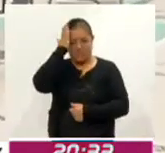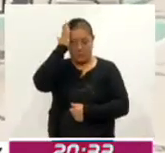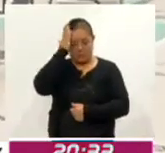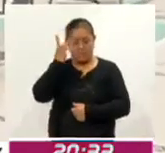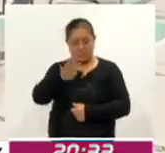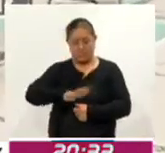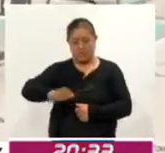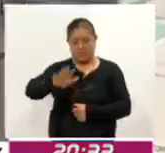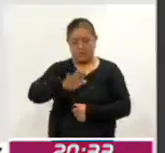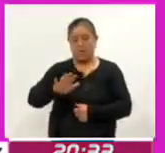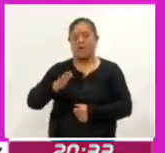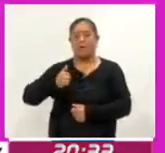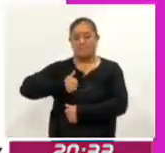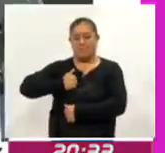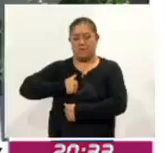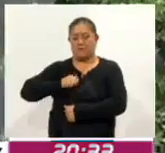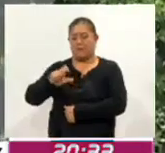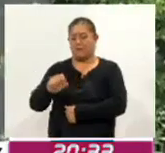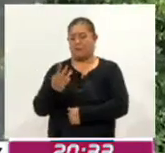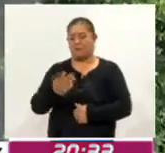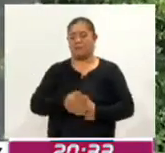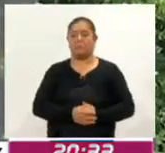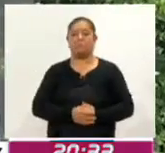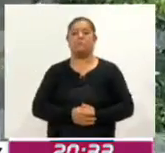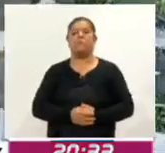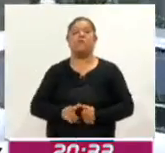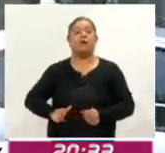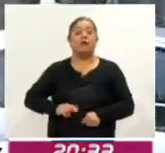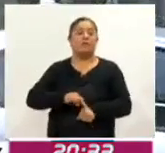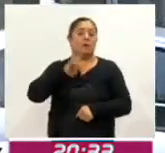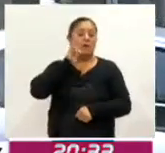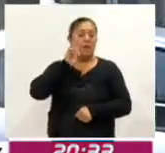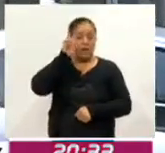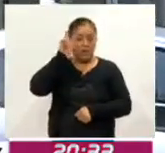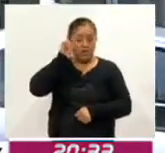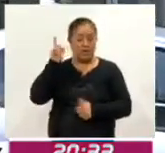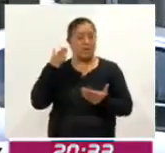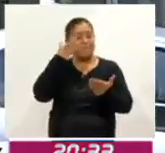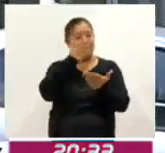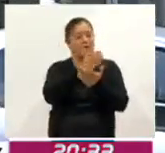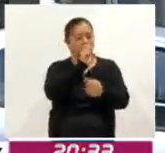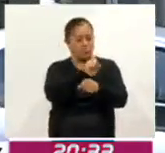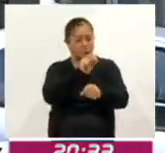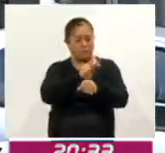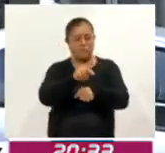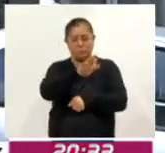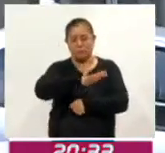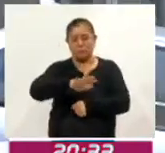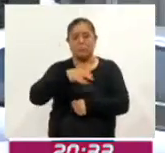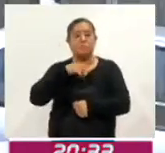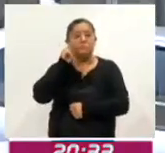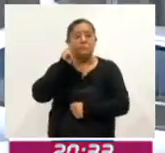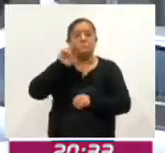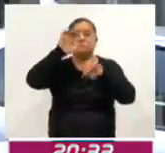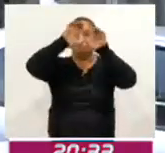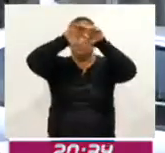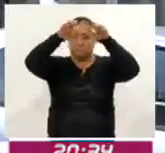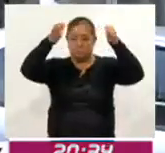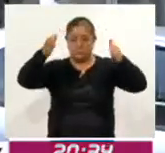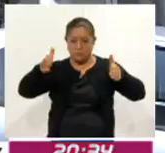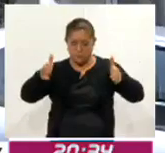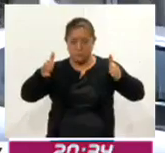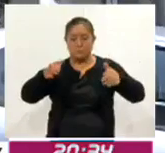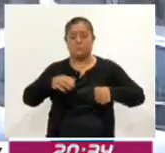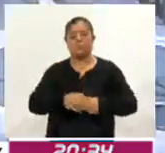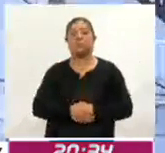a la 23 zona militar. La gobernadora Lorena Cuellar realizó una visita de supervisión para constatar la techumbre de la explanada en el barrio de